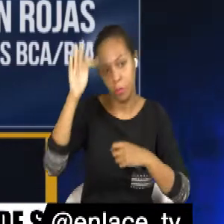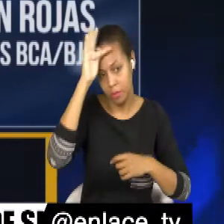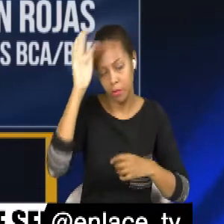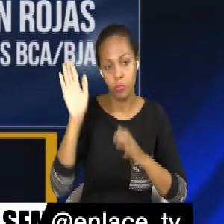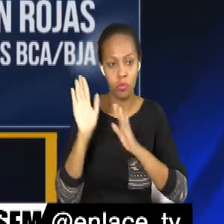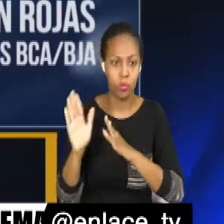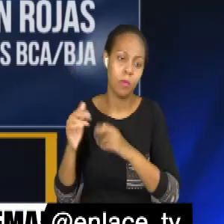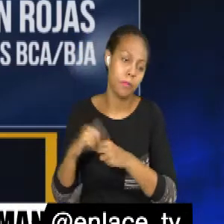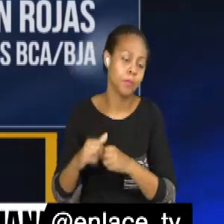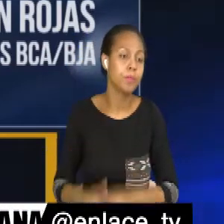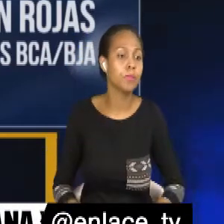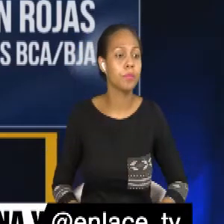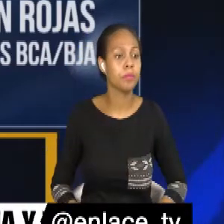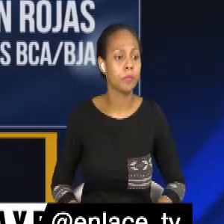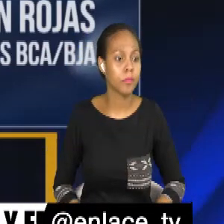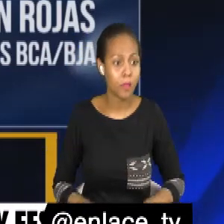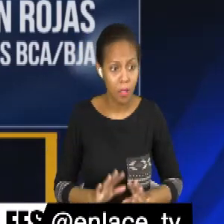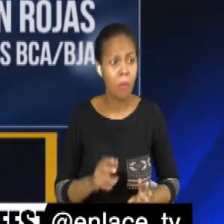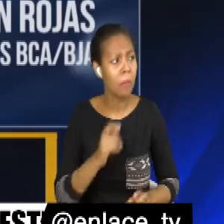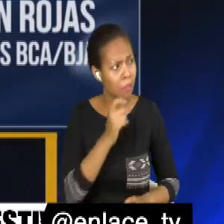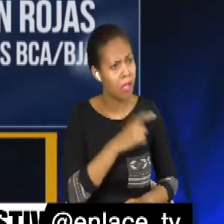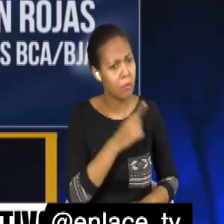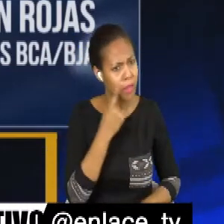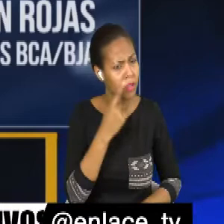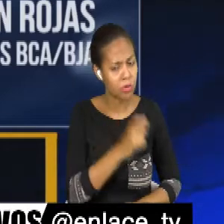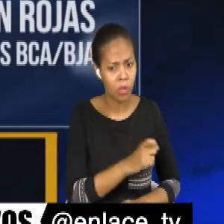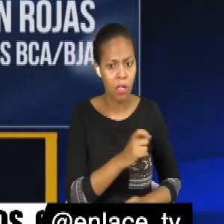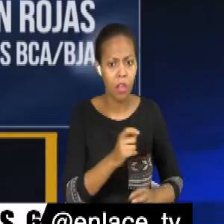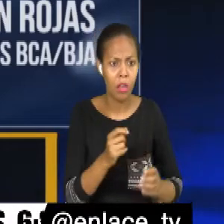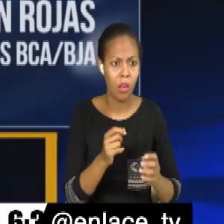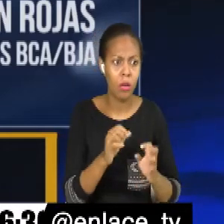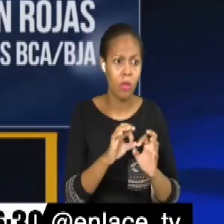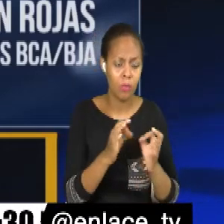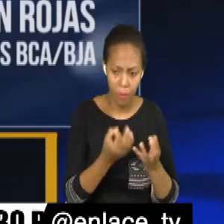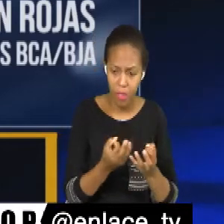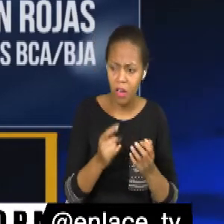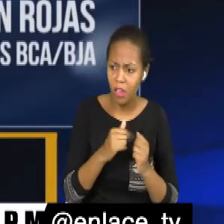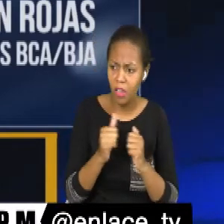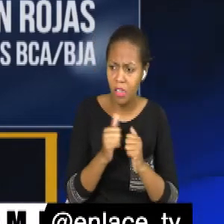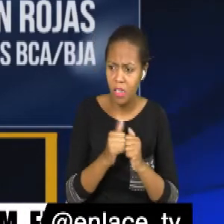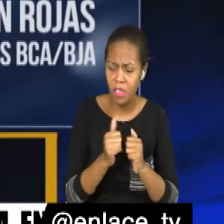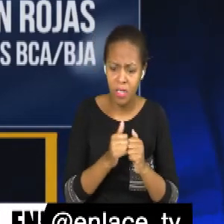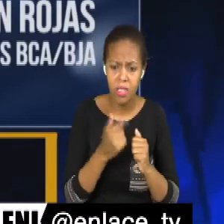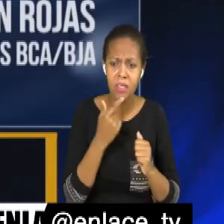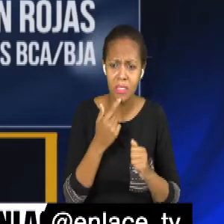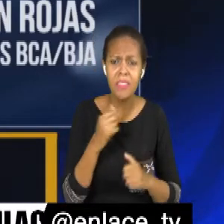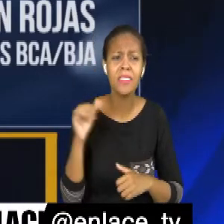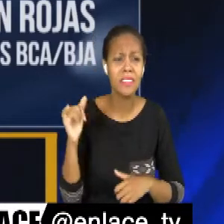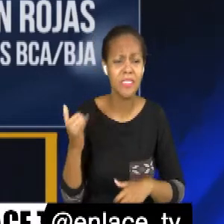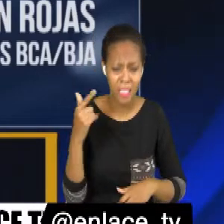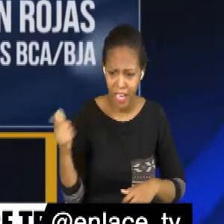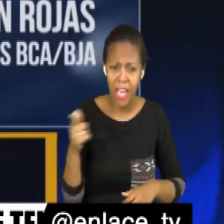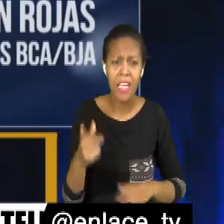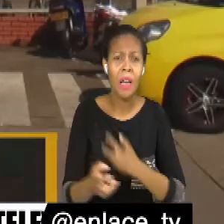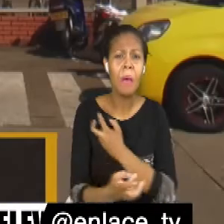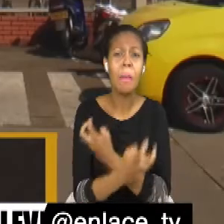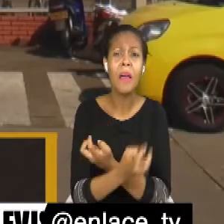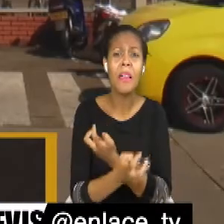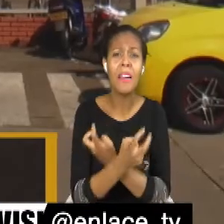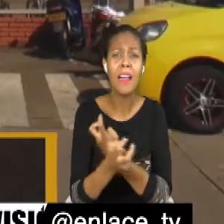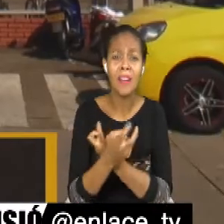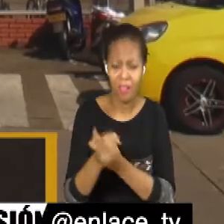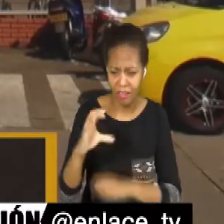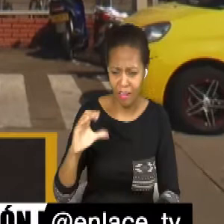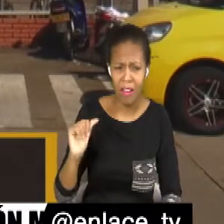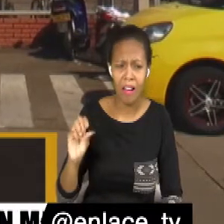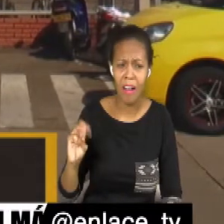sí, precisamente los familiares, una de las personas que llega con ella, informa que ingirió raticida, campeón. La